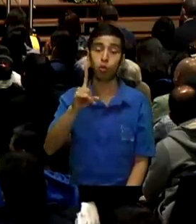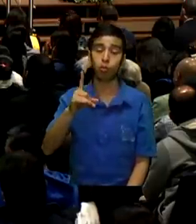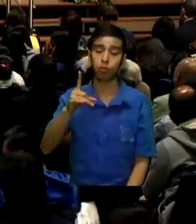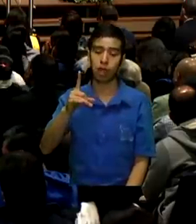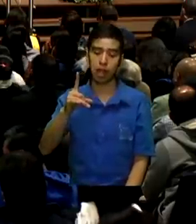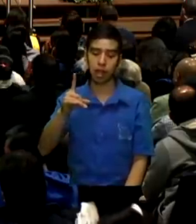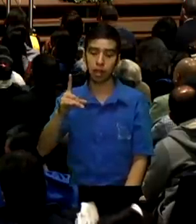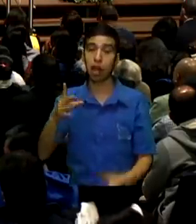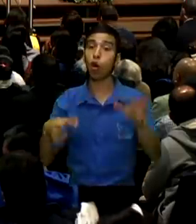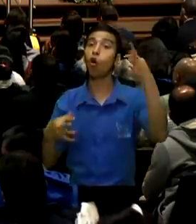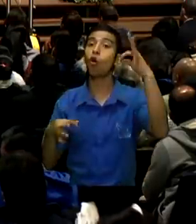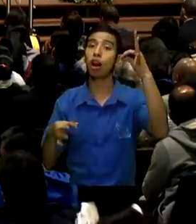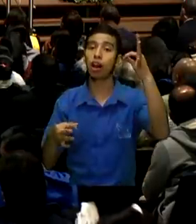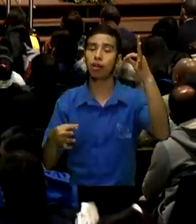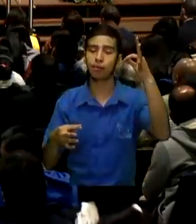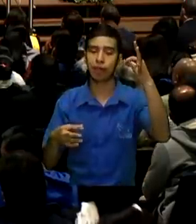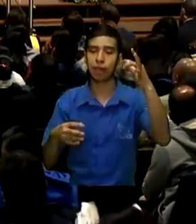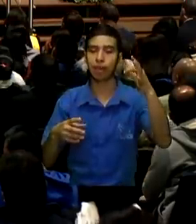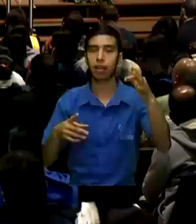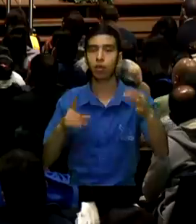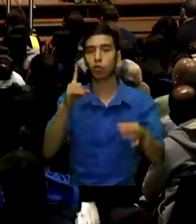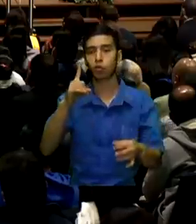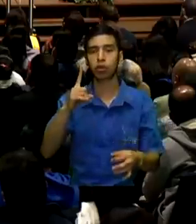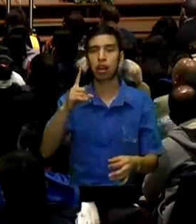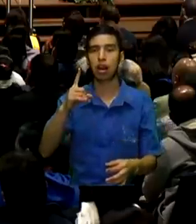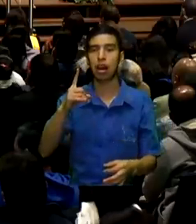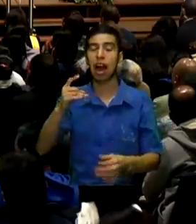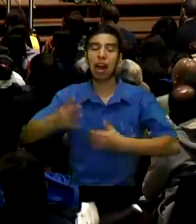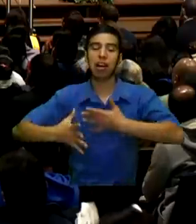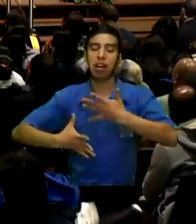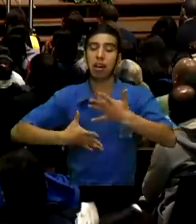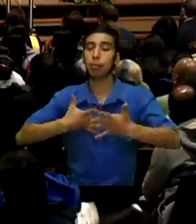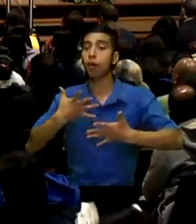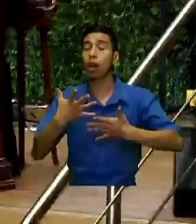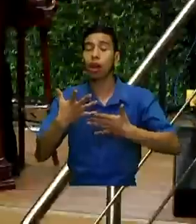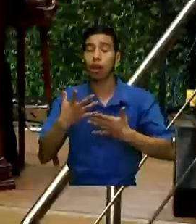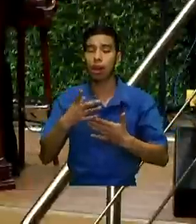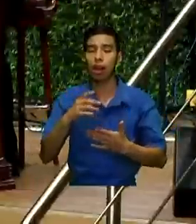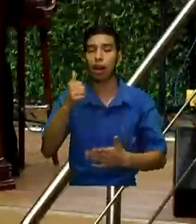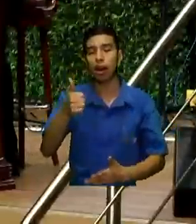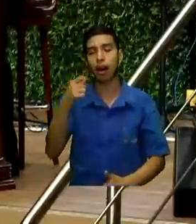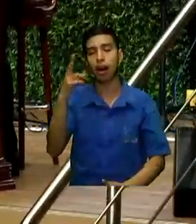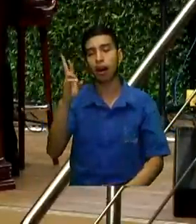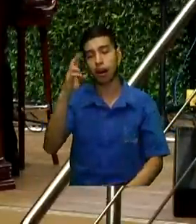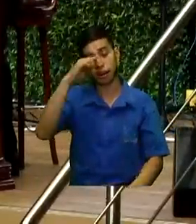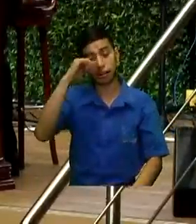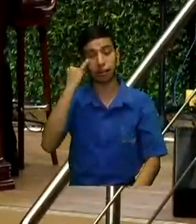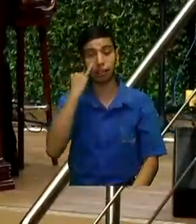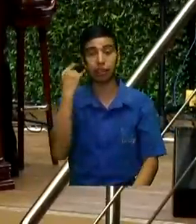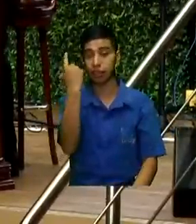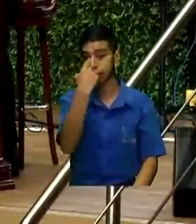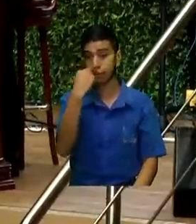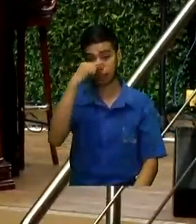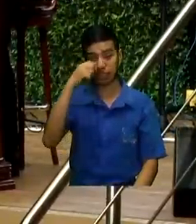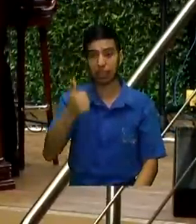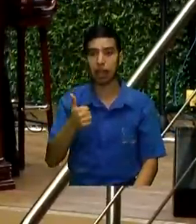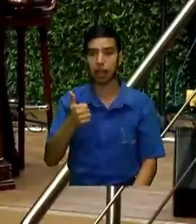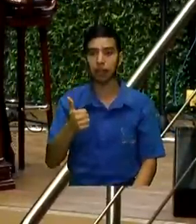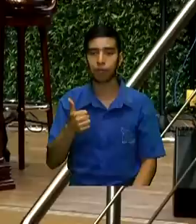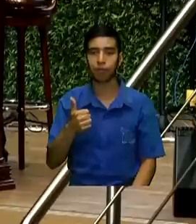guitarra, y en las noches el tipo se salía y tenía relaciones íntimas con ella y quedó embarazada. Y cuando le